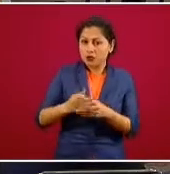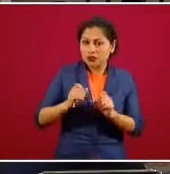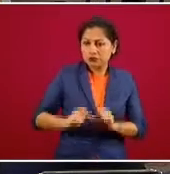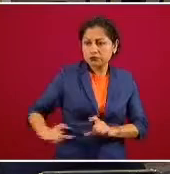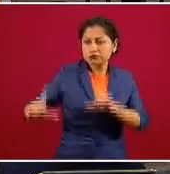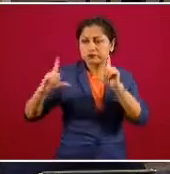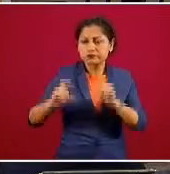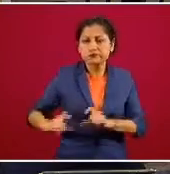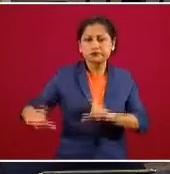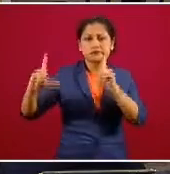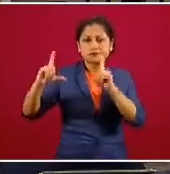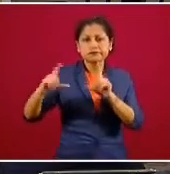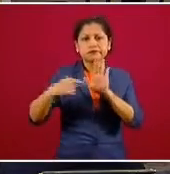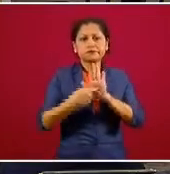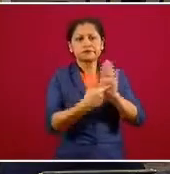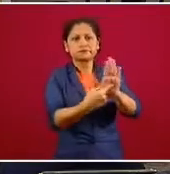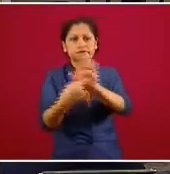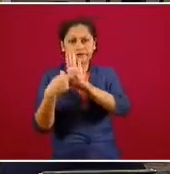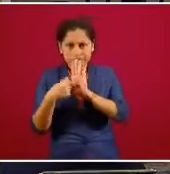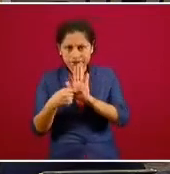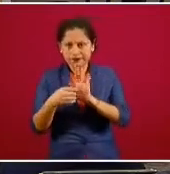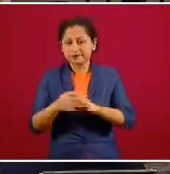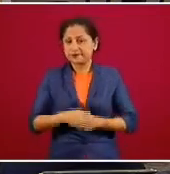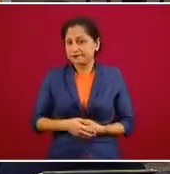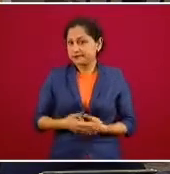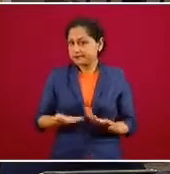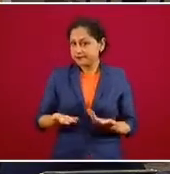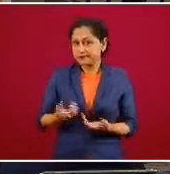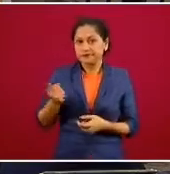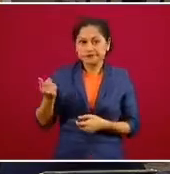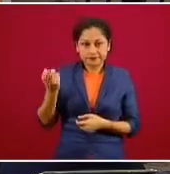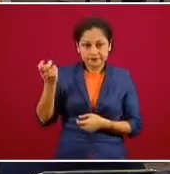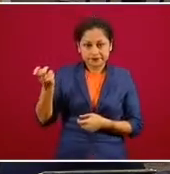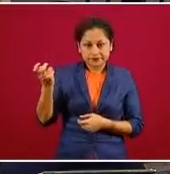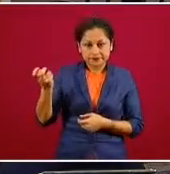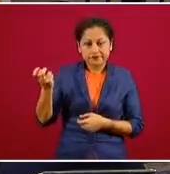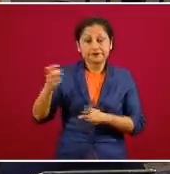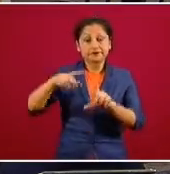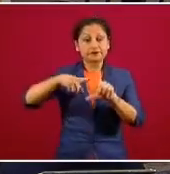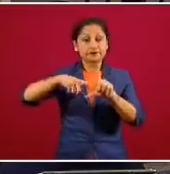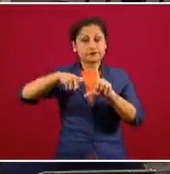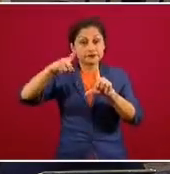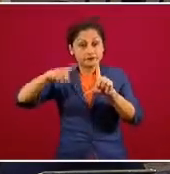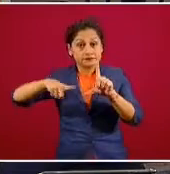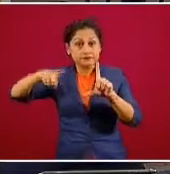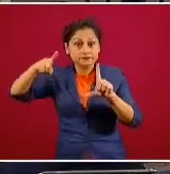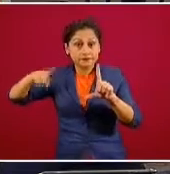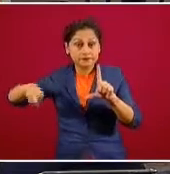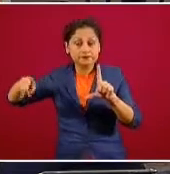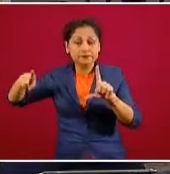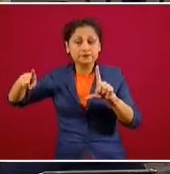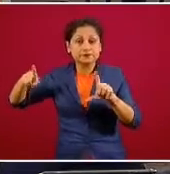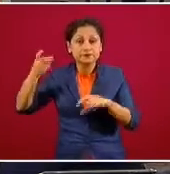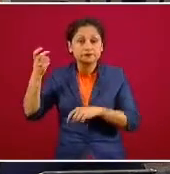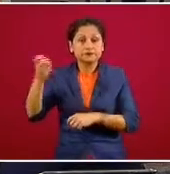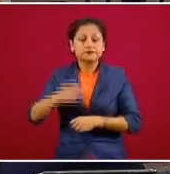diapositivas, y la primera es esta gráfica. Esta gráfica